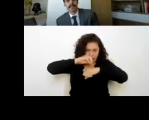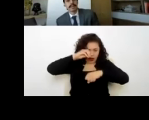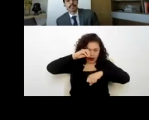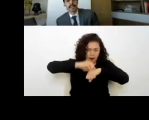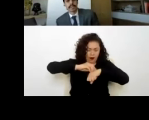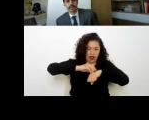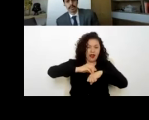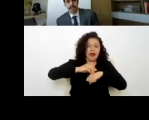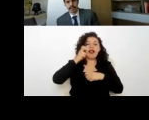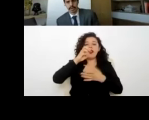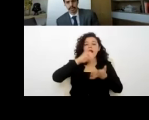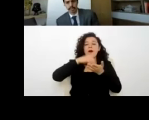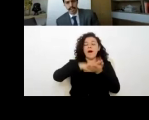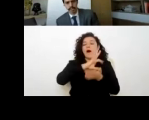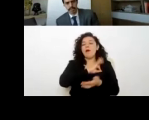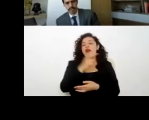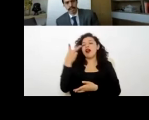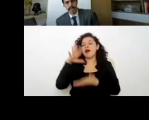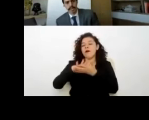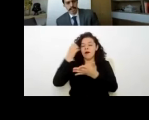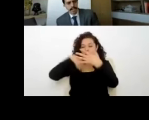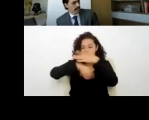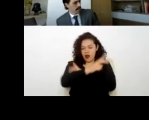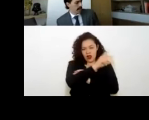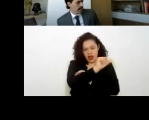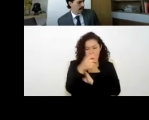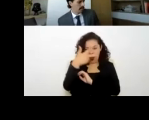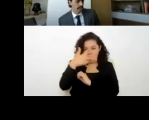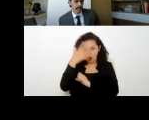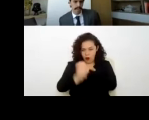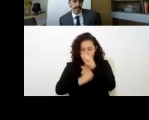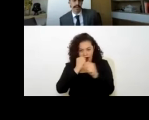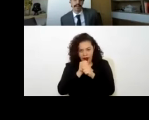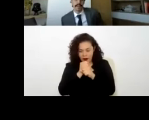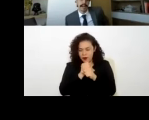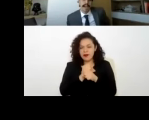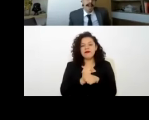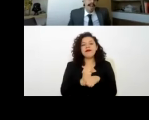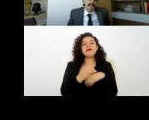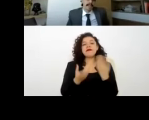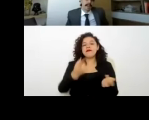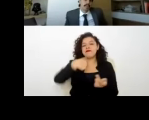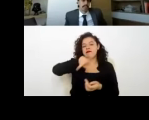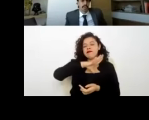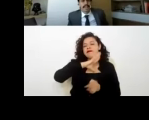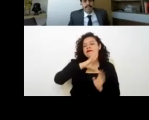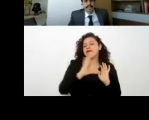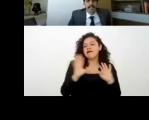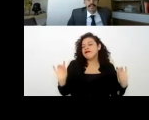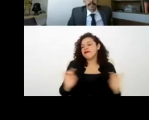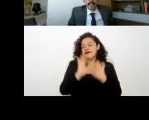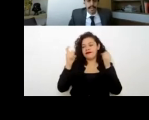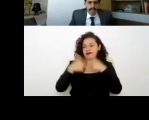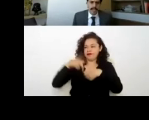acarrear prisión de 2 a 8 años. Y si ustedes le revelan a alguien, algún